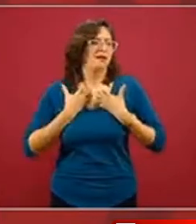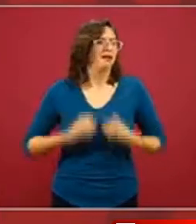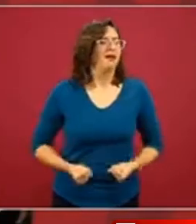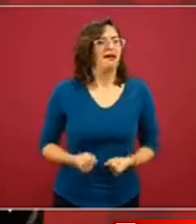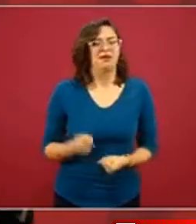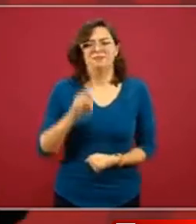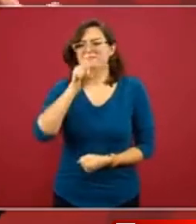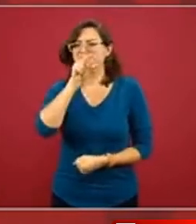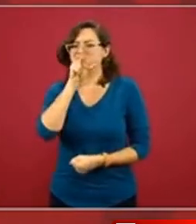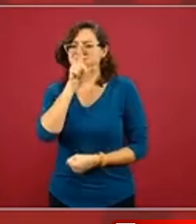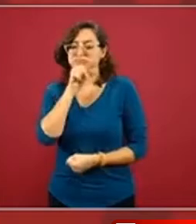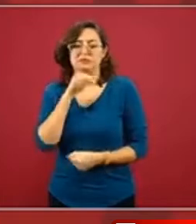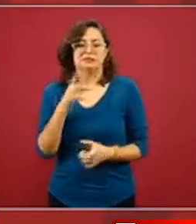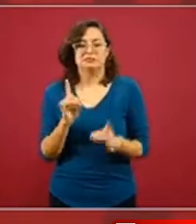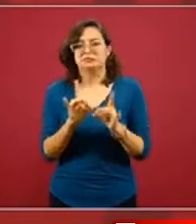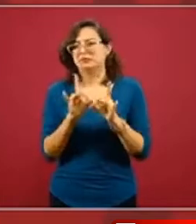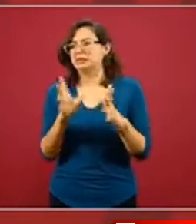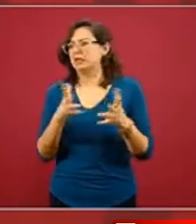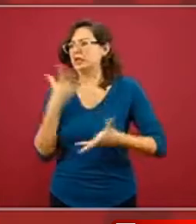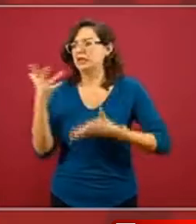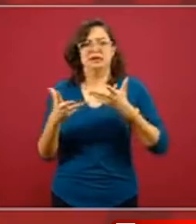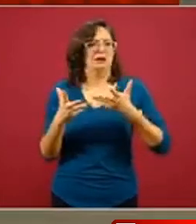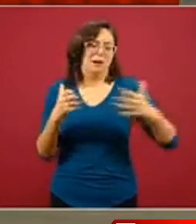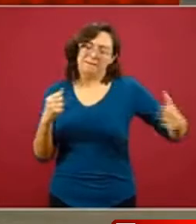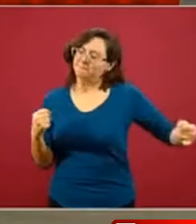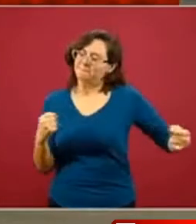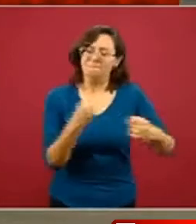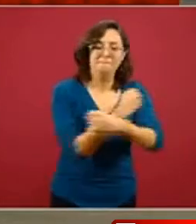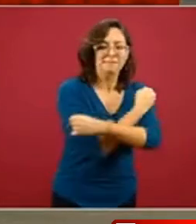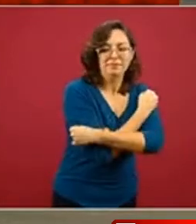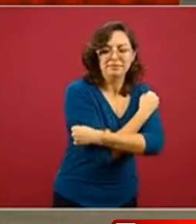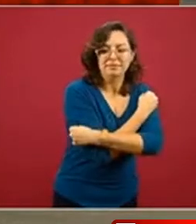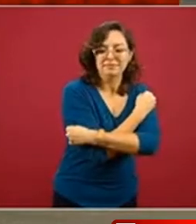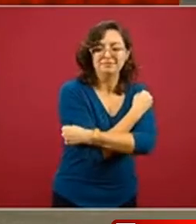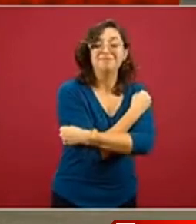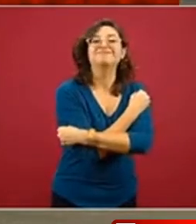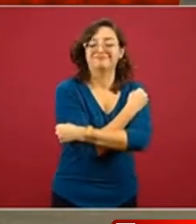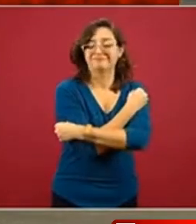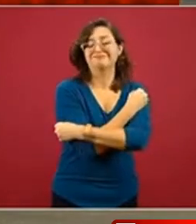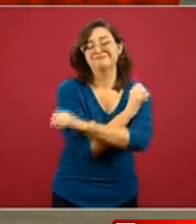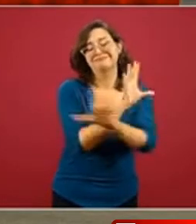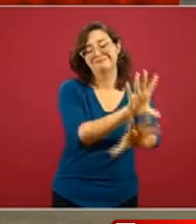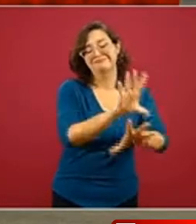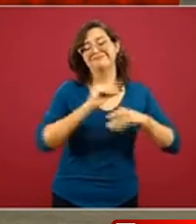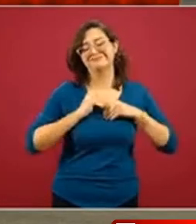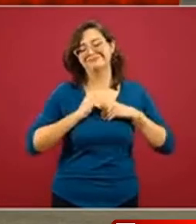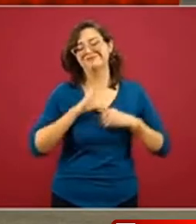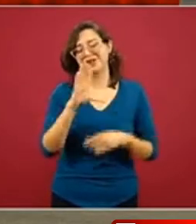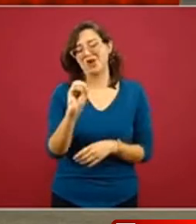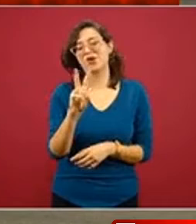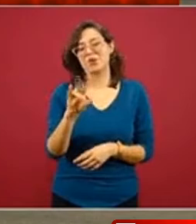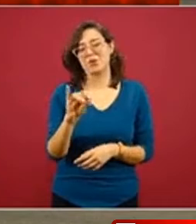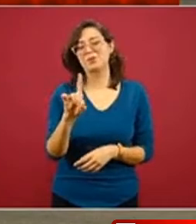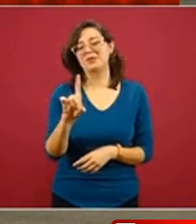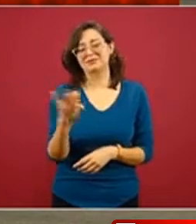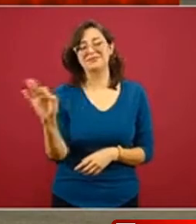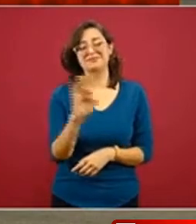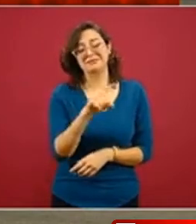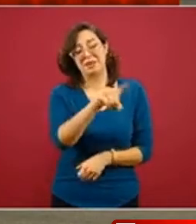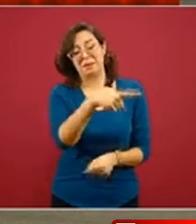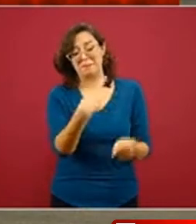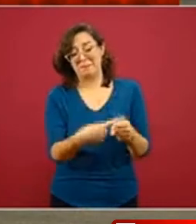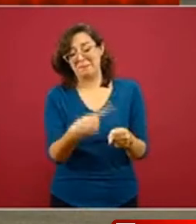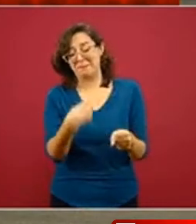desconcierto, abrazarnos. Y esto, desde luego, nos puede llevar a contagiarnos de COVID si hay una persona que